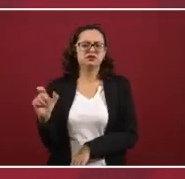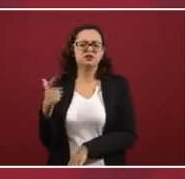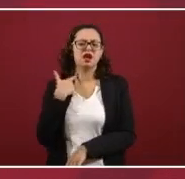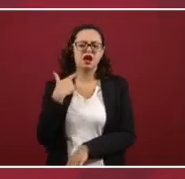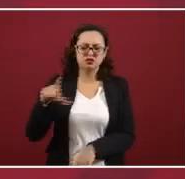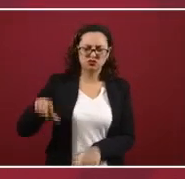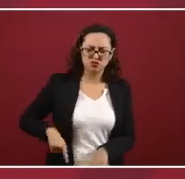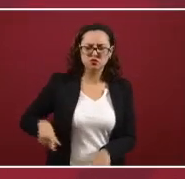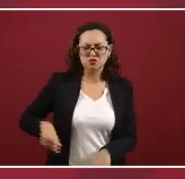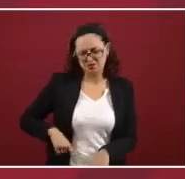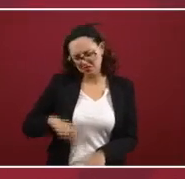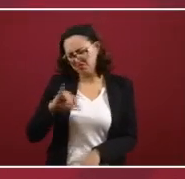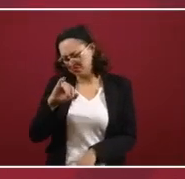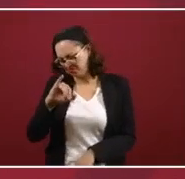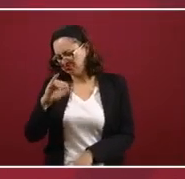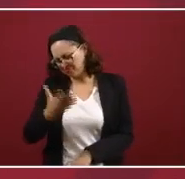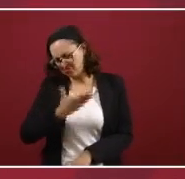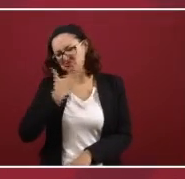las tomaban